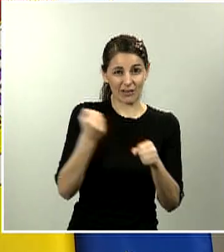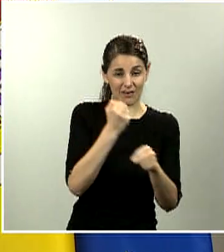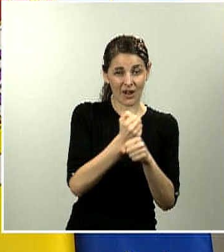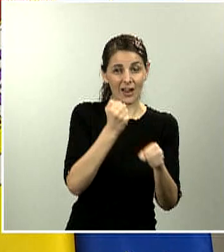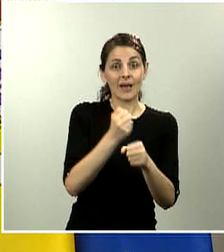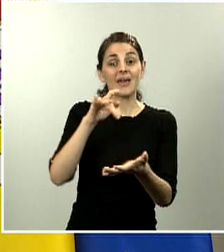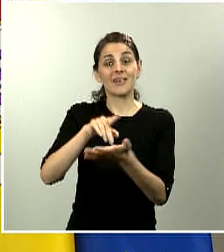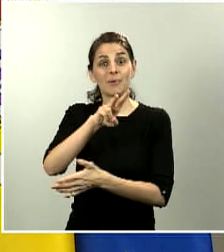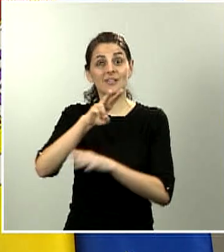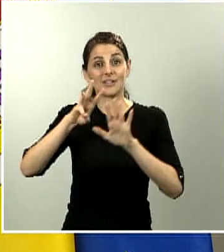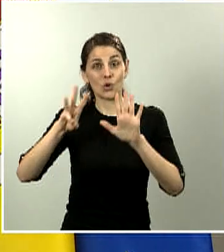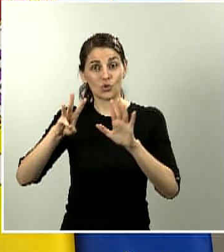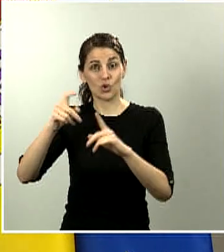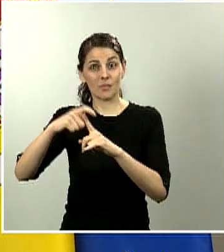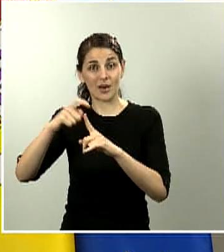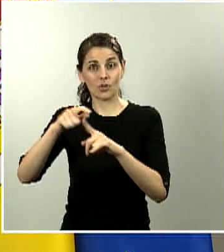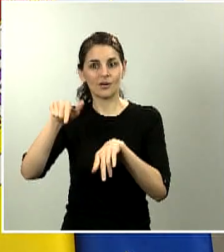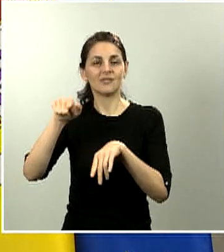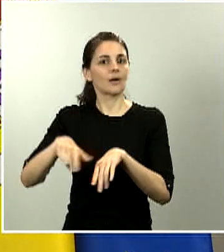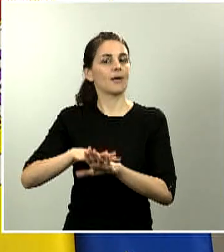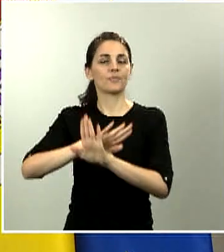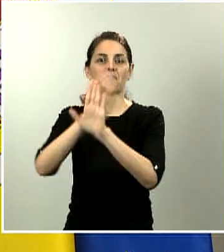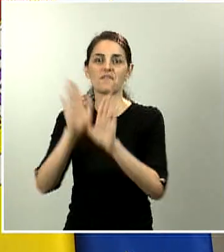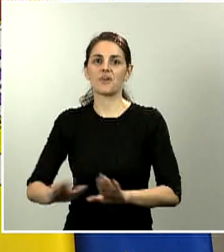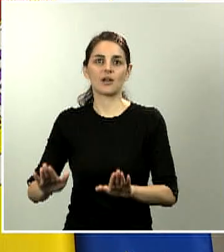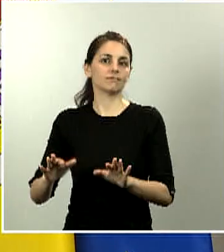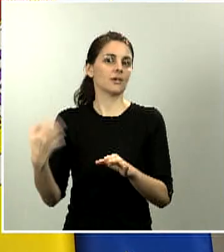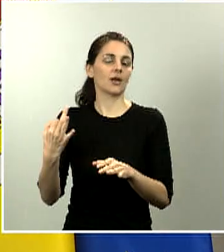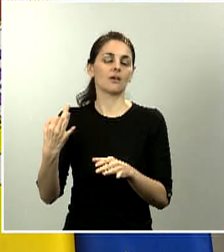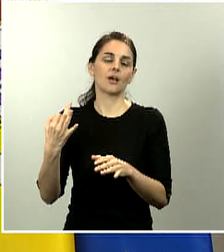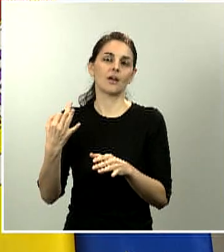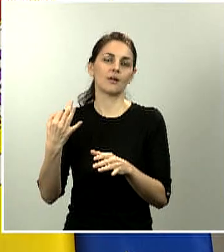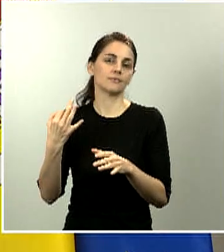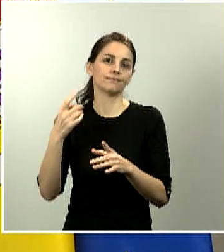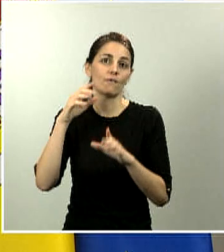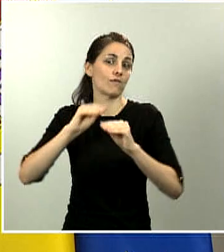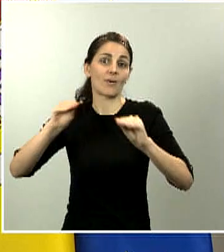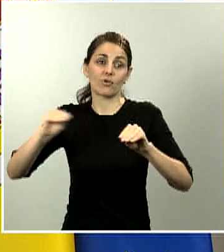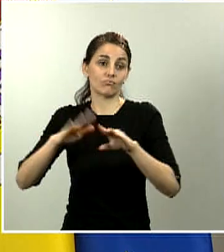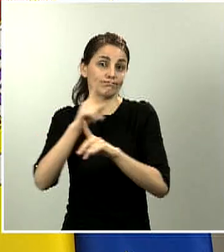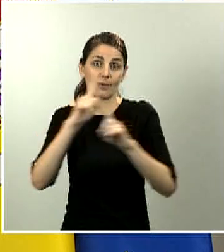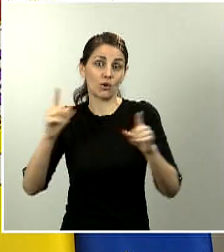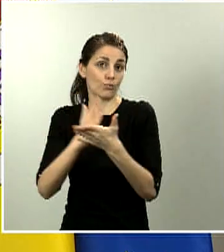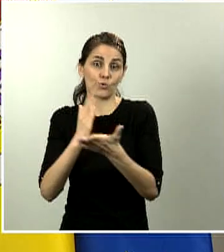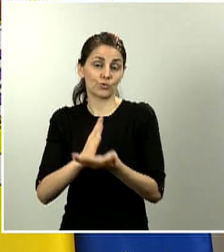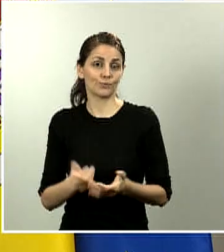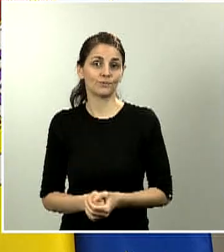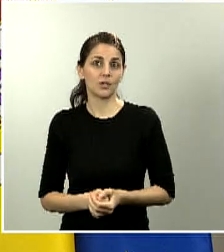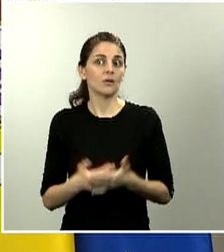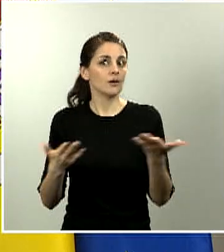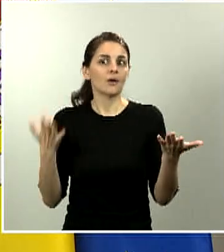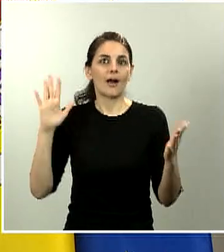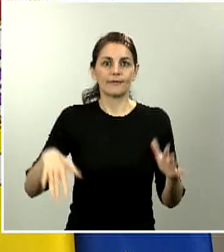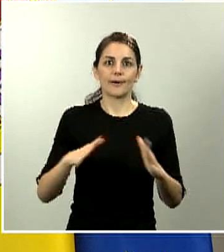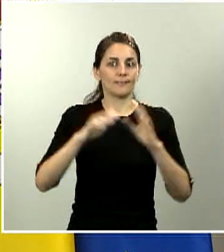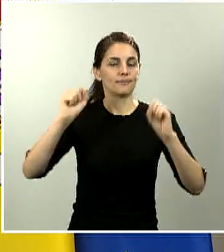fecha límite para el fin del año formativo. Esta fue una medida solicitada por diversos colectivos, entre ellos la Organización Médica Colegial y de forma también ya